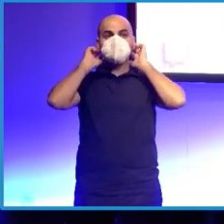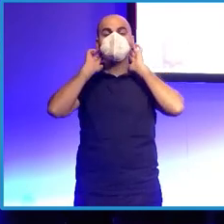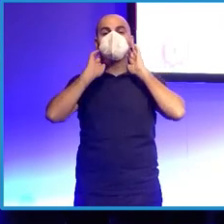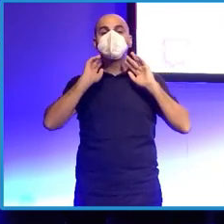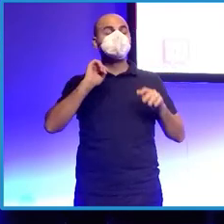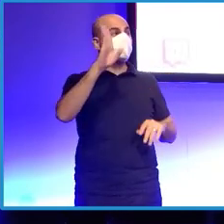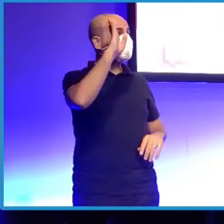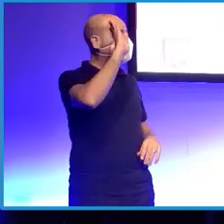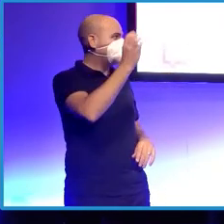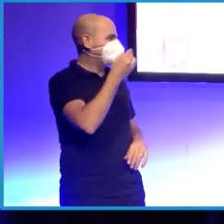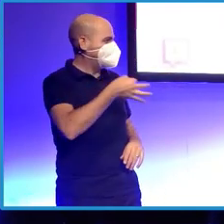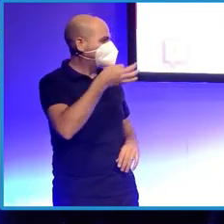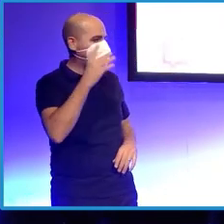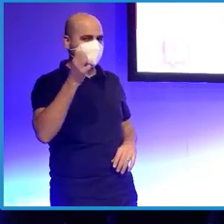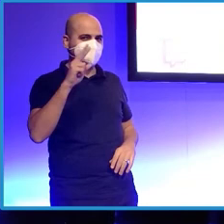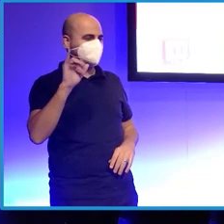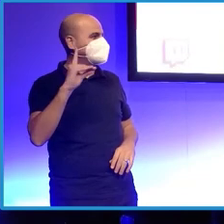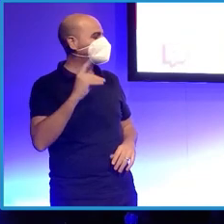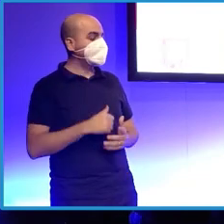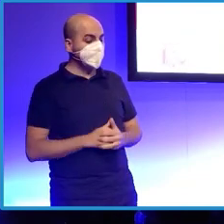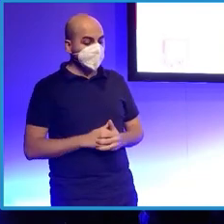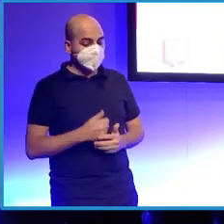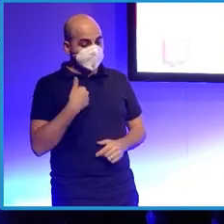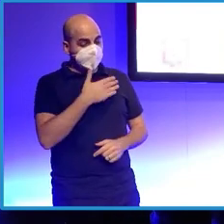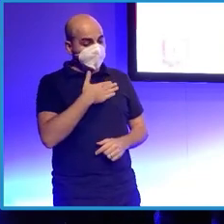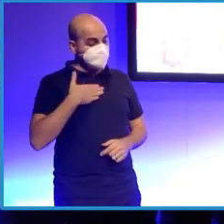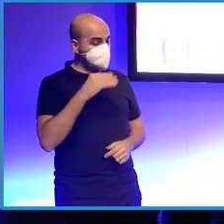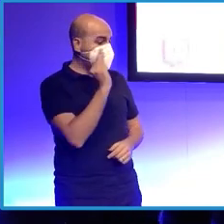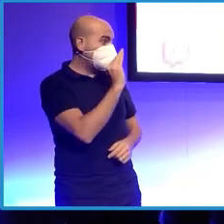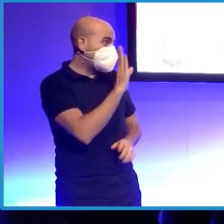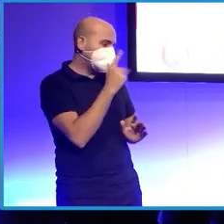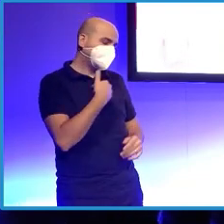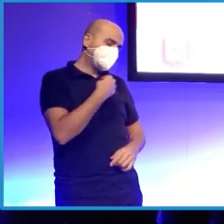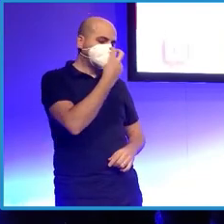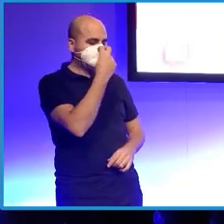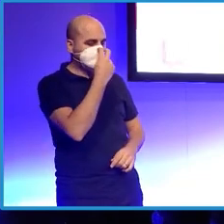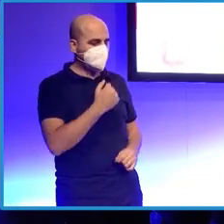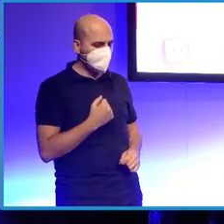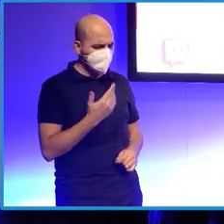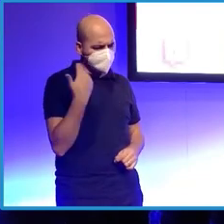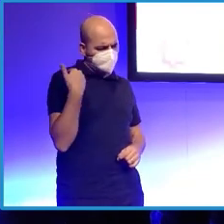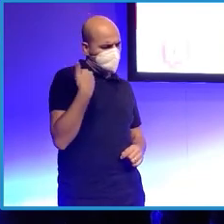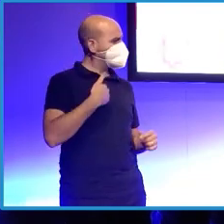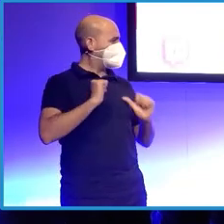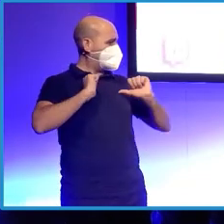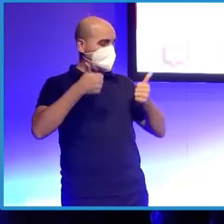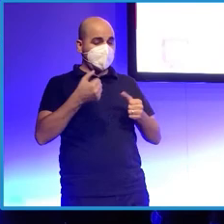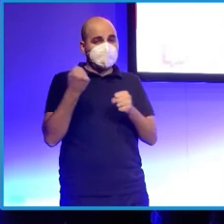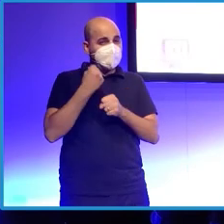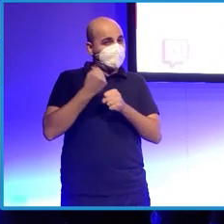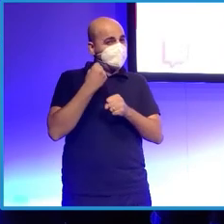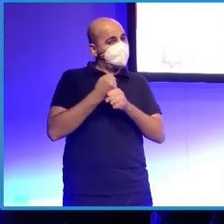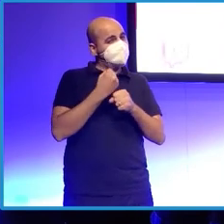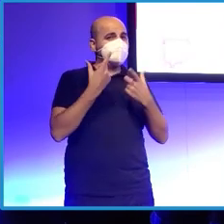hola buenas tardes de hoy mira te quería preguntar es una curiosidad hace poco empecé a trabajar en una empresa de yuca